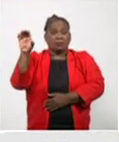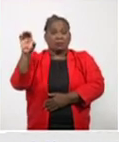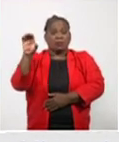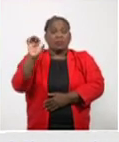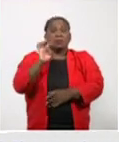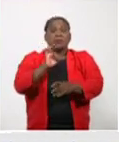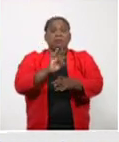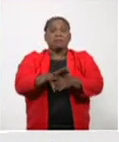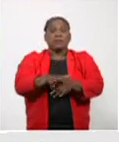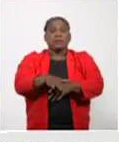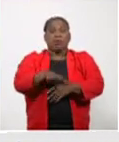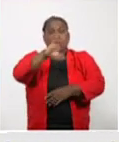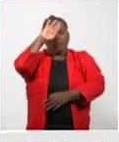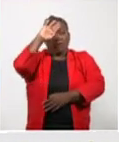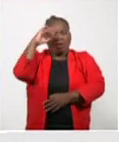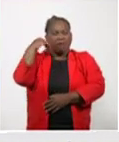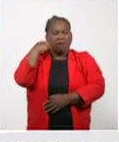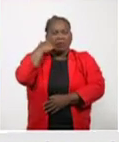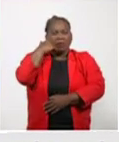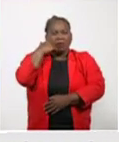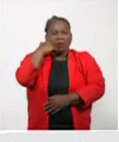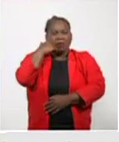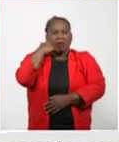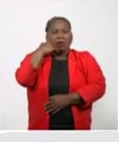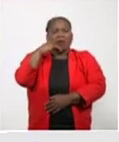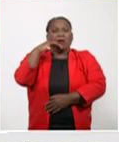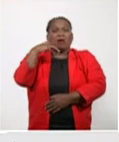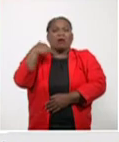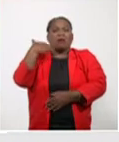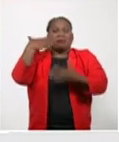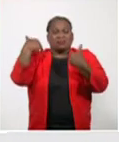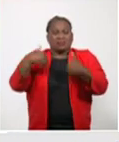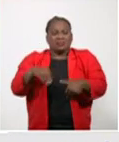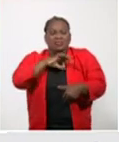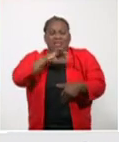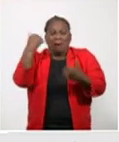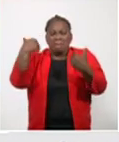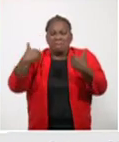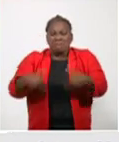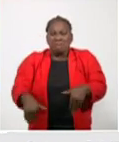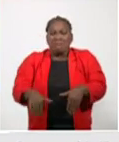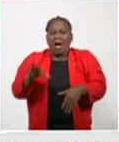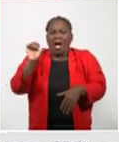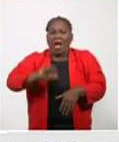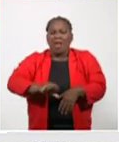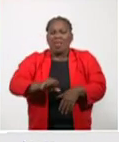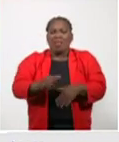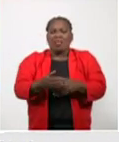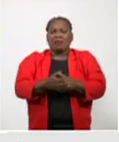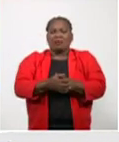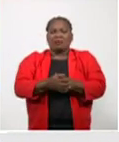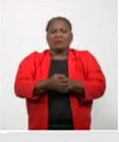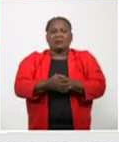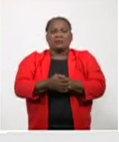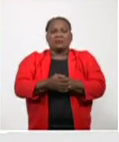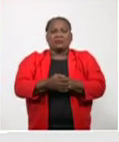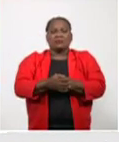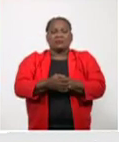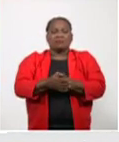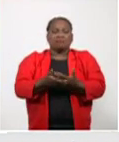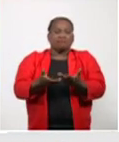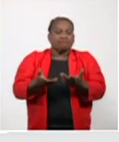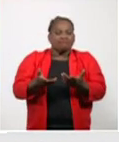síntomas fueron fiebre, toma del estado general, pero tuvo un